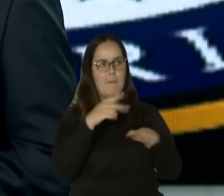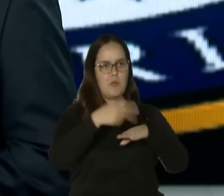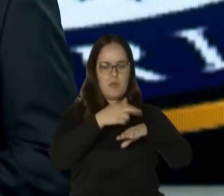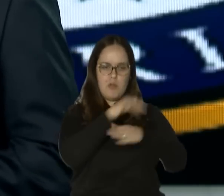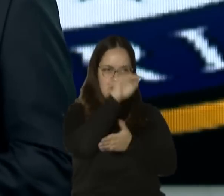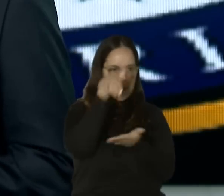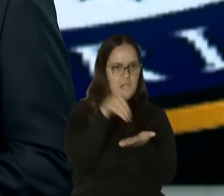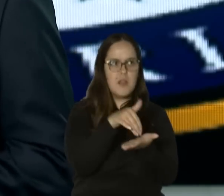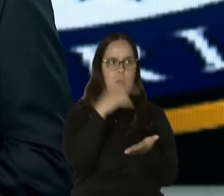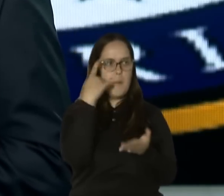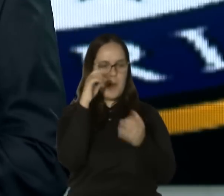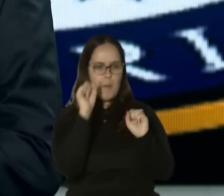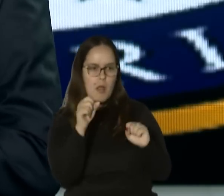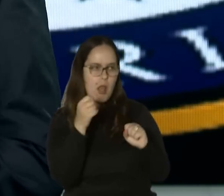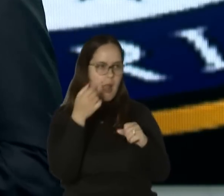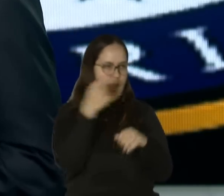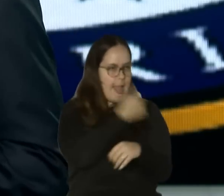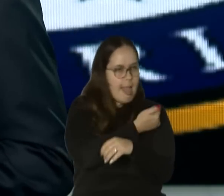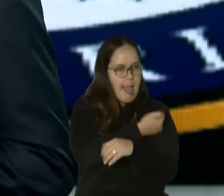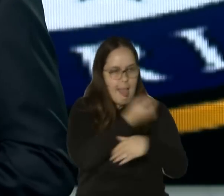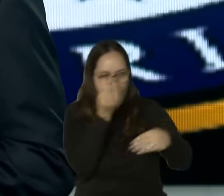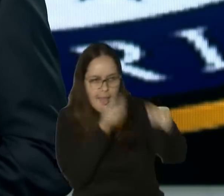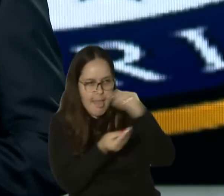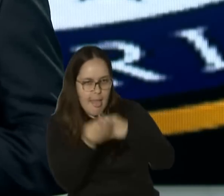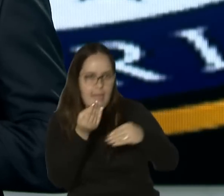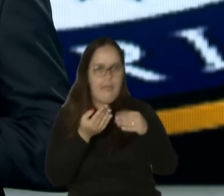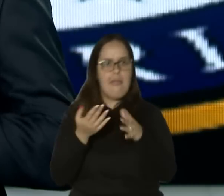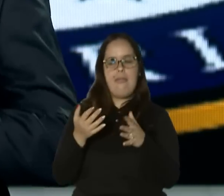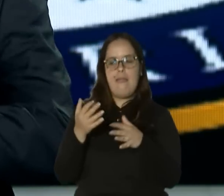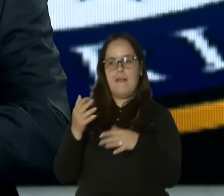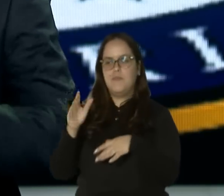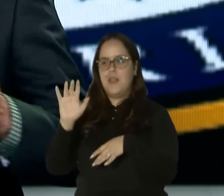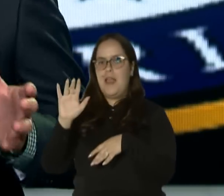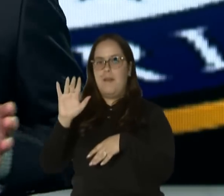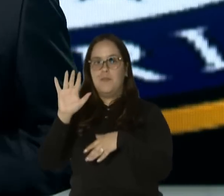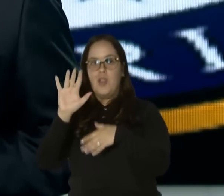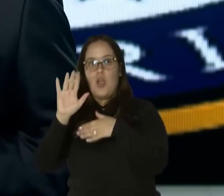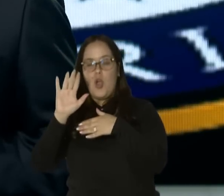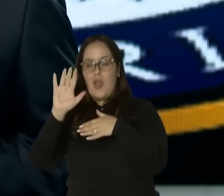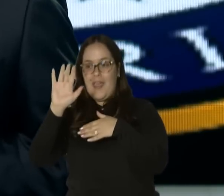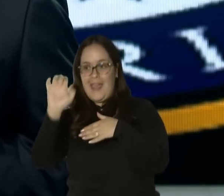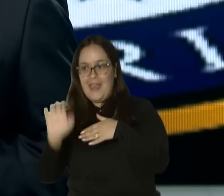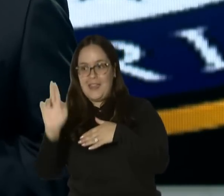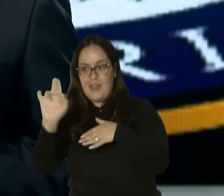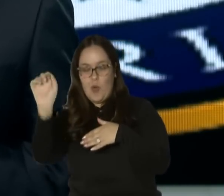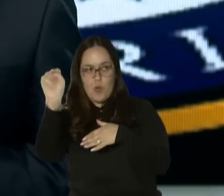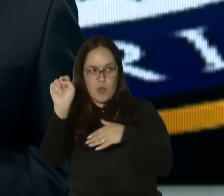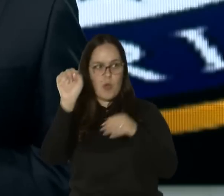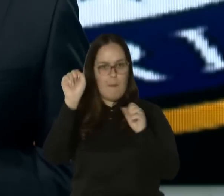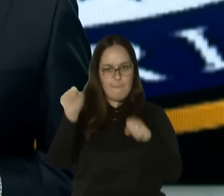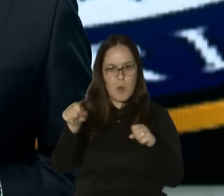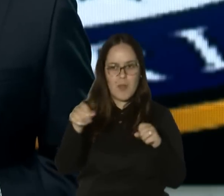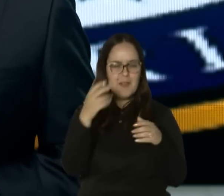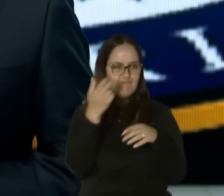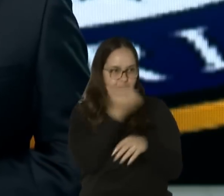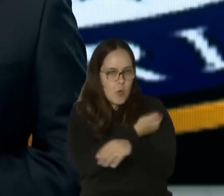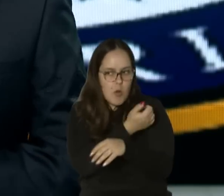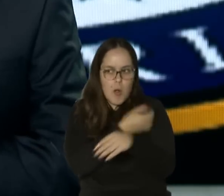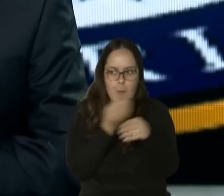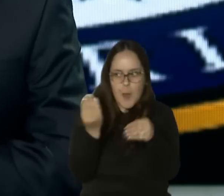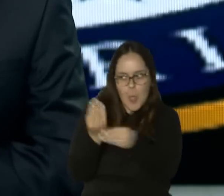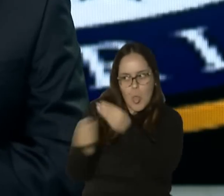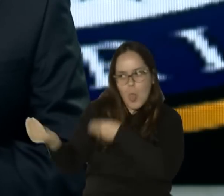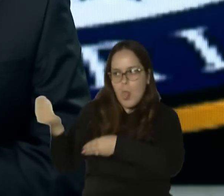va hacia el lado oeste, a la costa este de los Estados Unidos. Nosotros somos la primera cara, esa primera respuesta